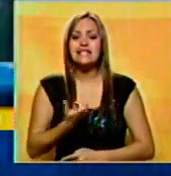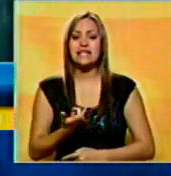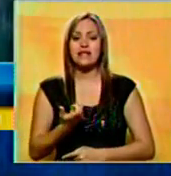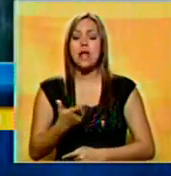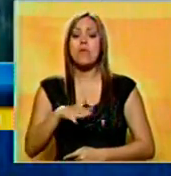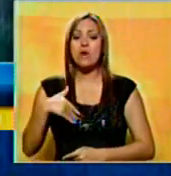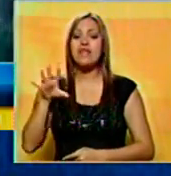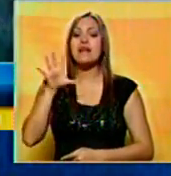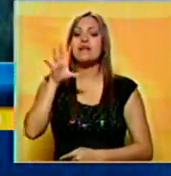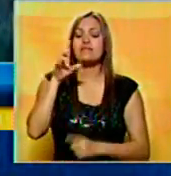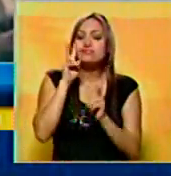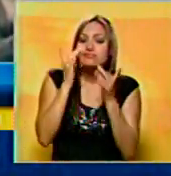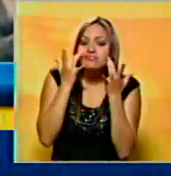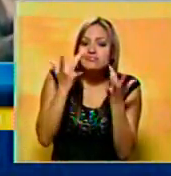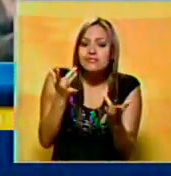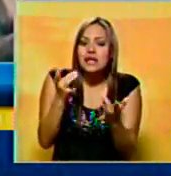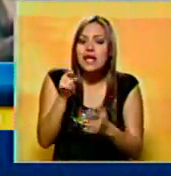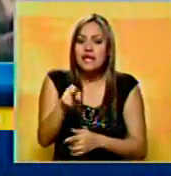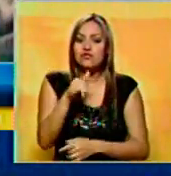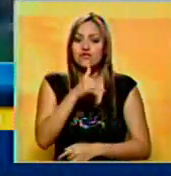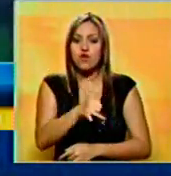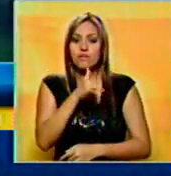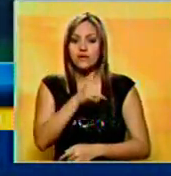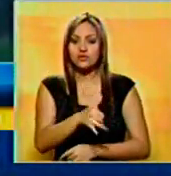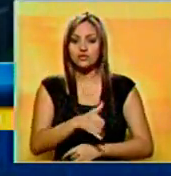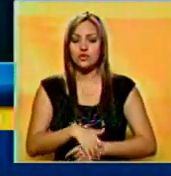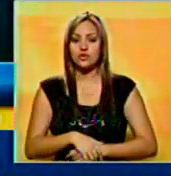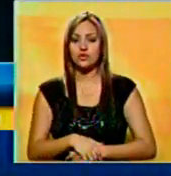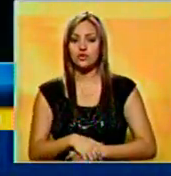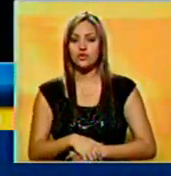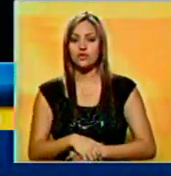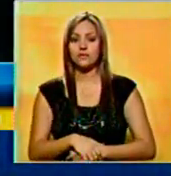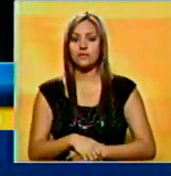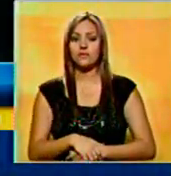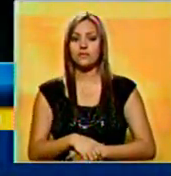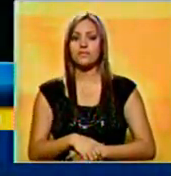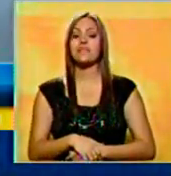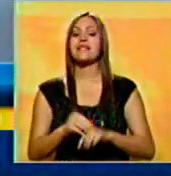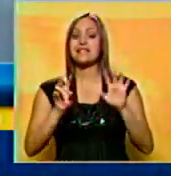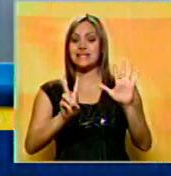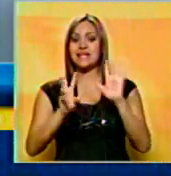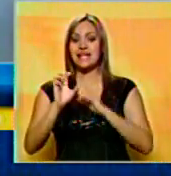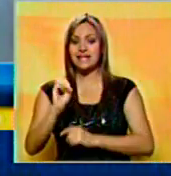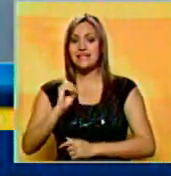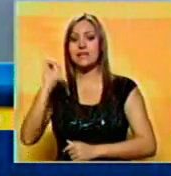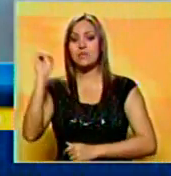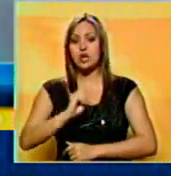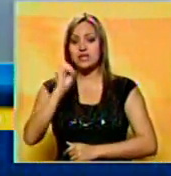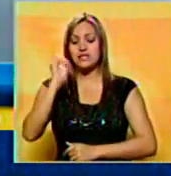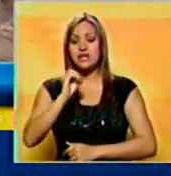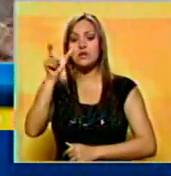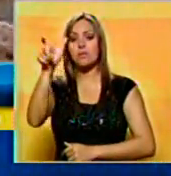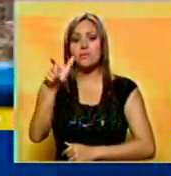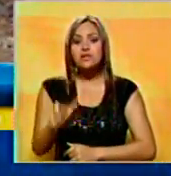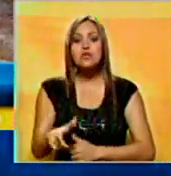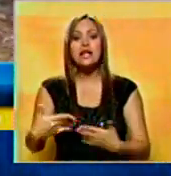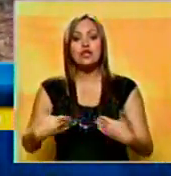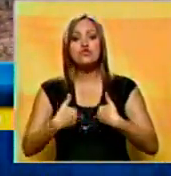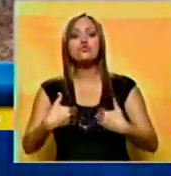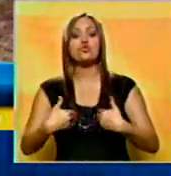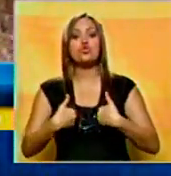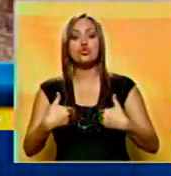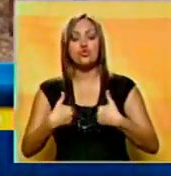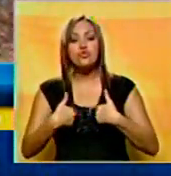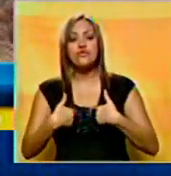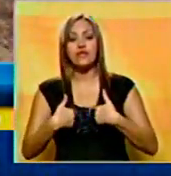para poder ver estas declaraciones de la de de la el 70 por de las personas que fueron afectadas por el